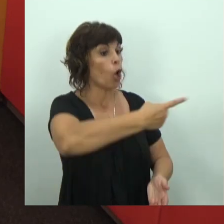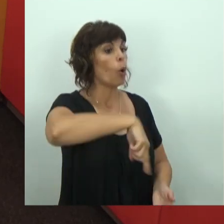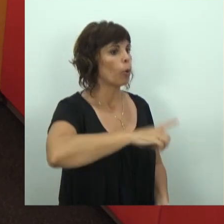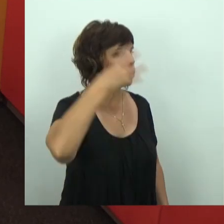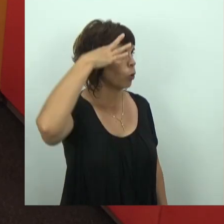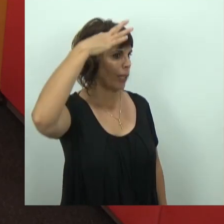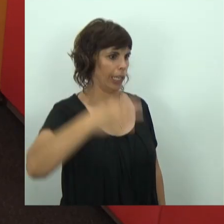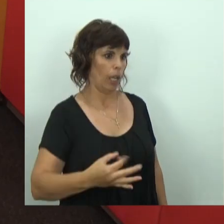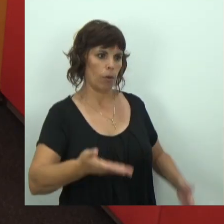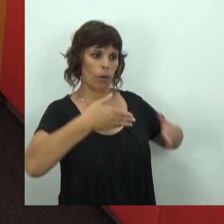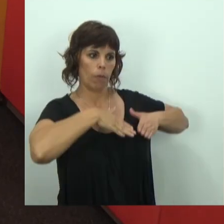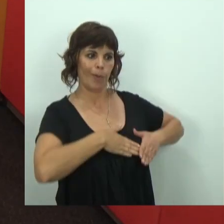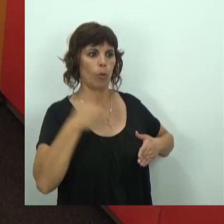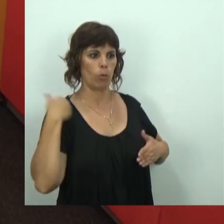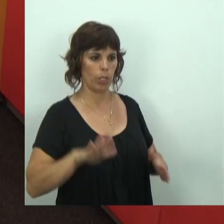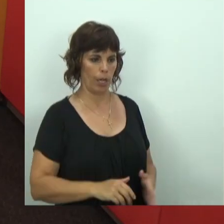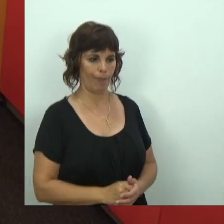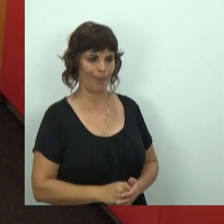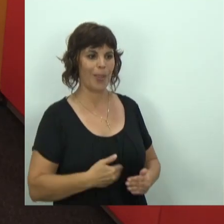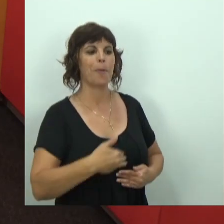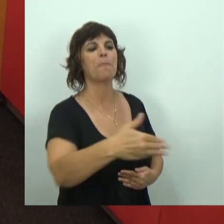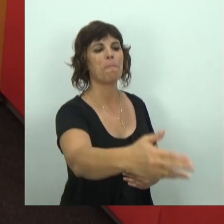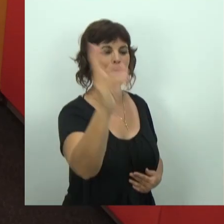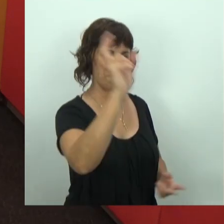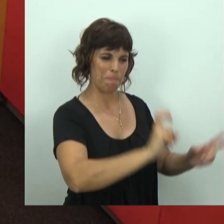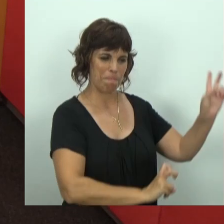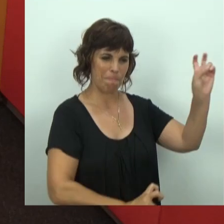lo habéis recibido y os vendrá.